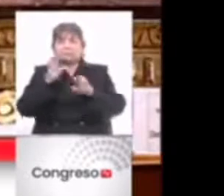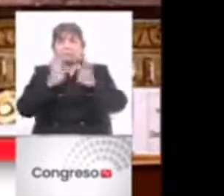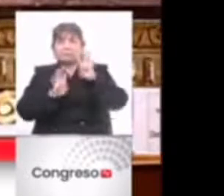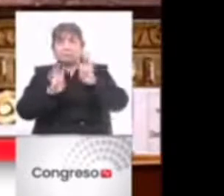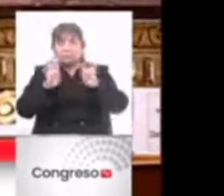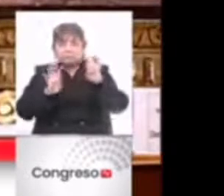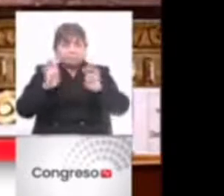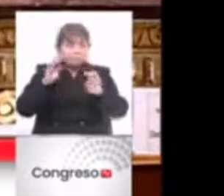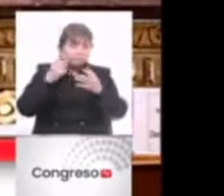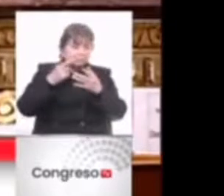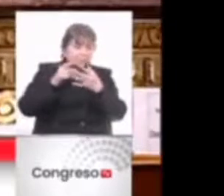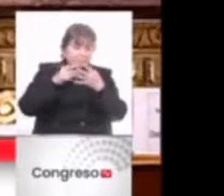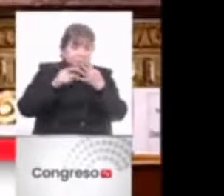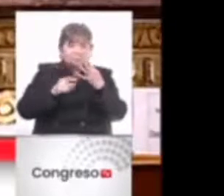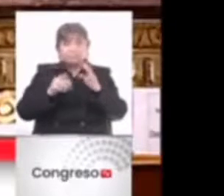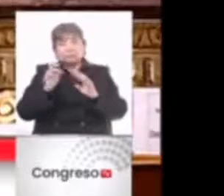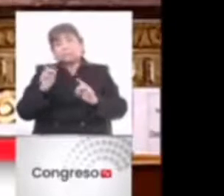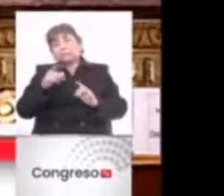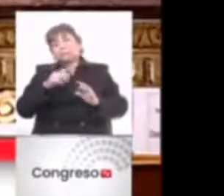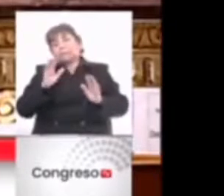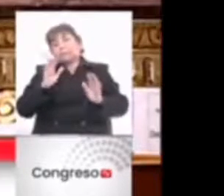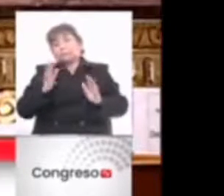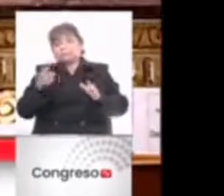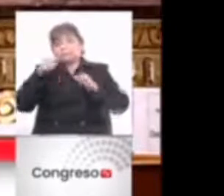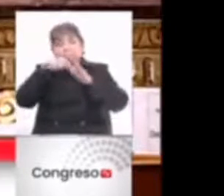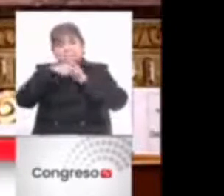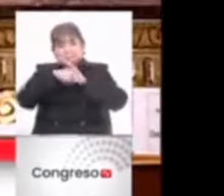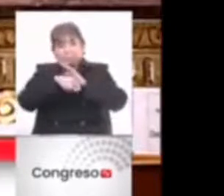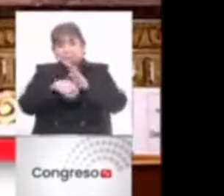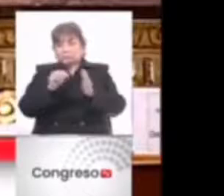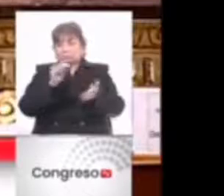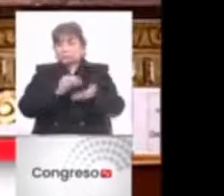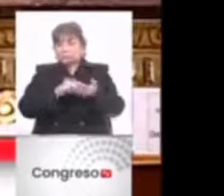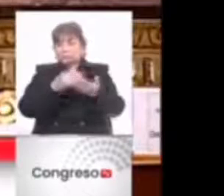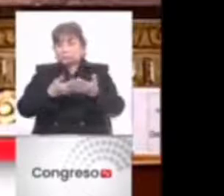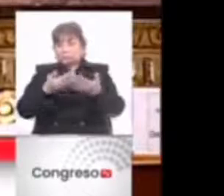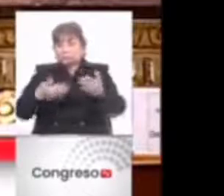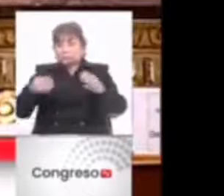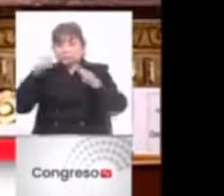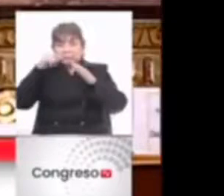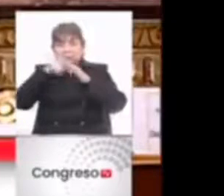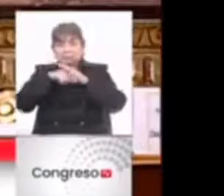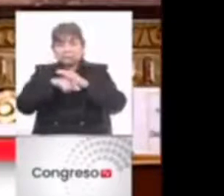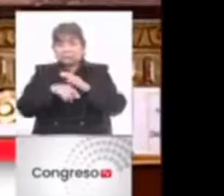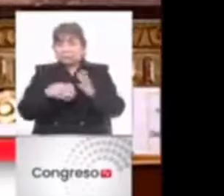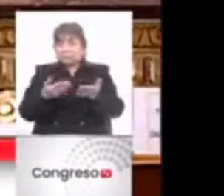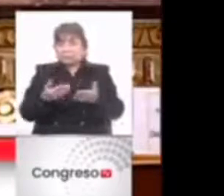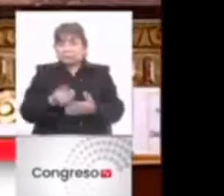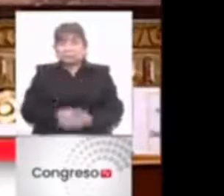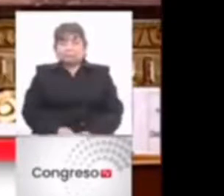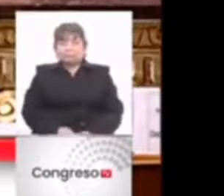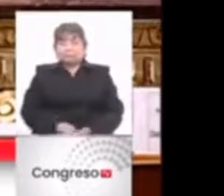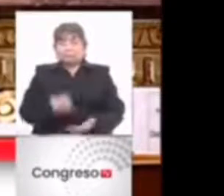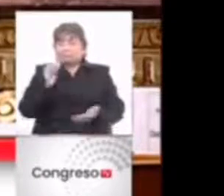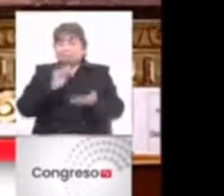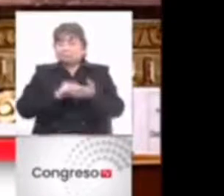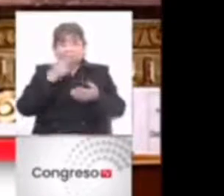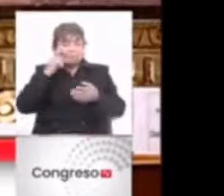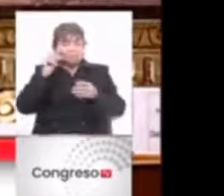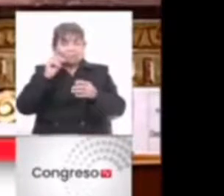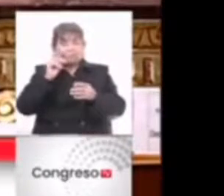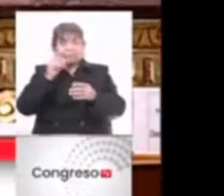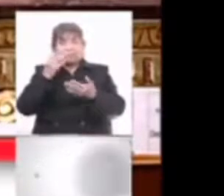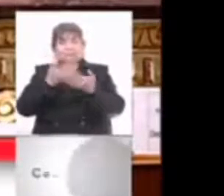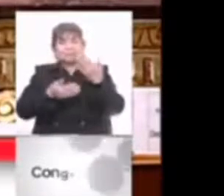están en evaluación. Ahora, si ustedes quieren entrar más a fondo cada vez más, bueno, entraremos poco a poco más a fondo, ¿no? Pero vuelvo a repetir,